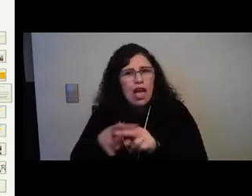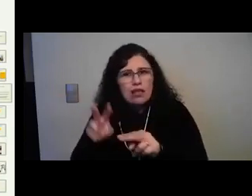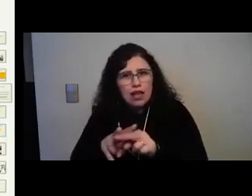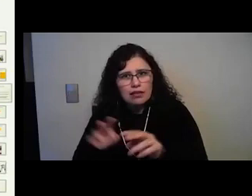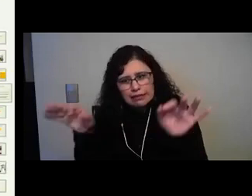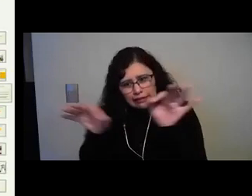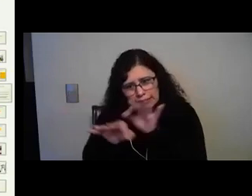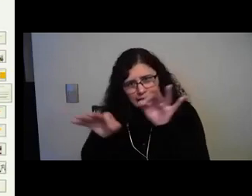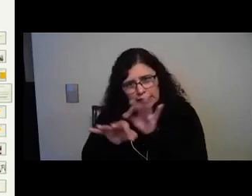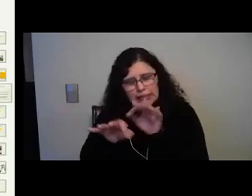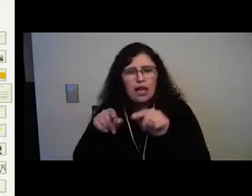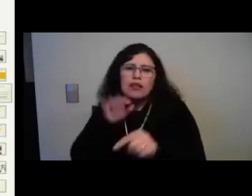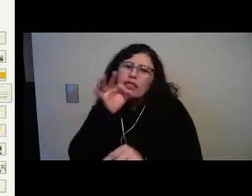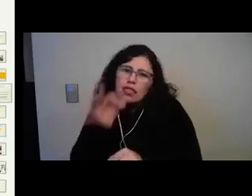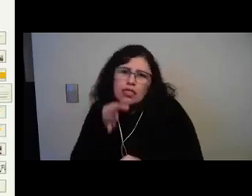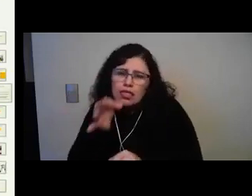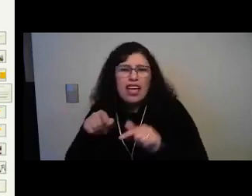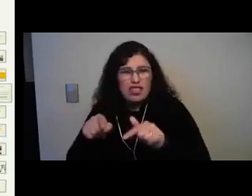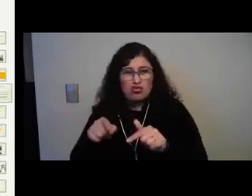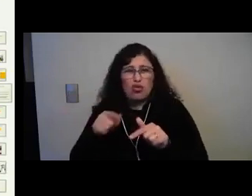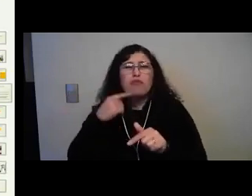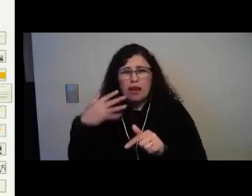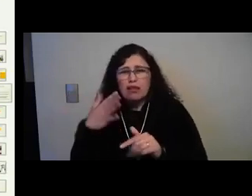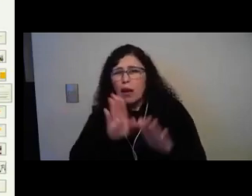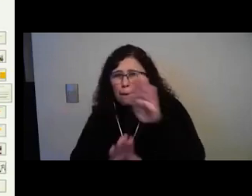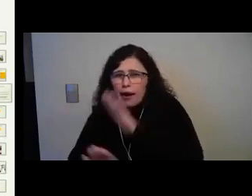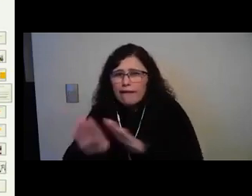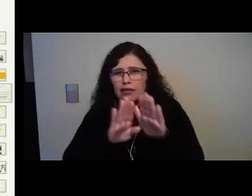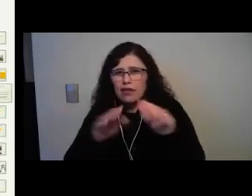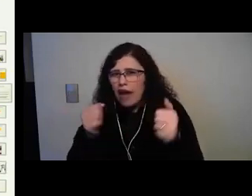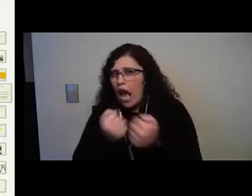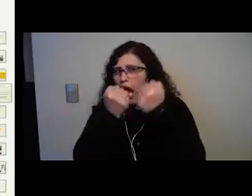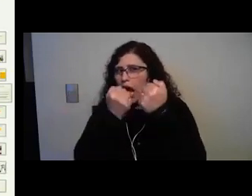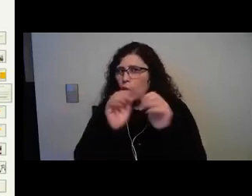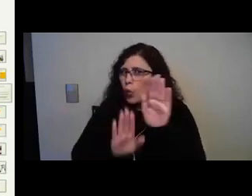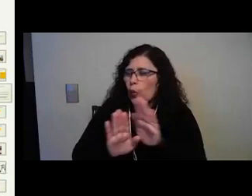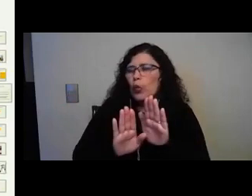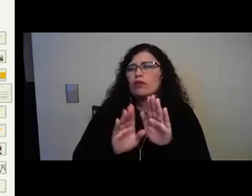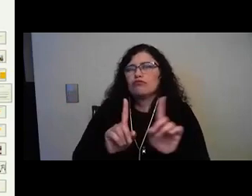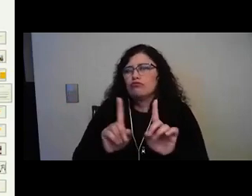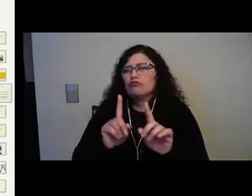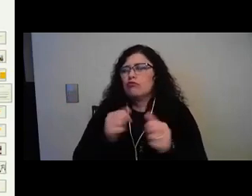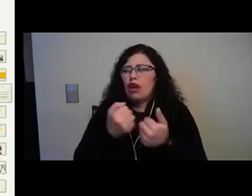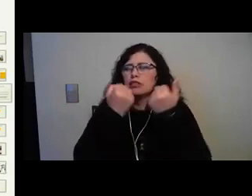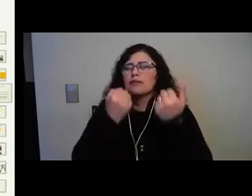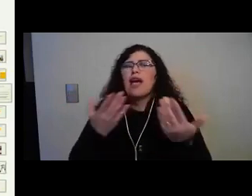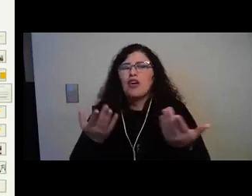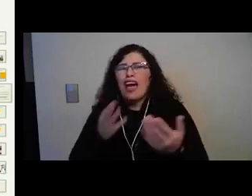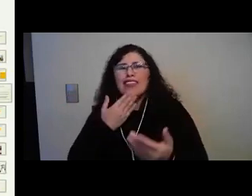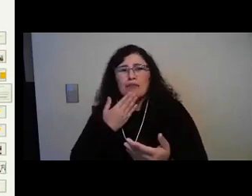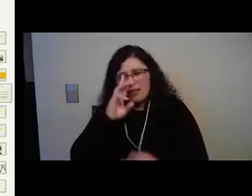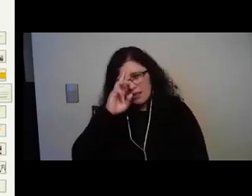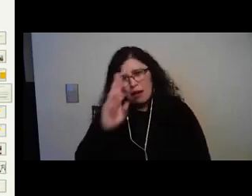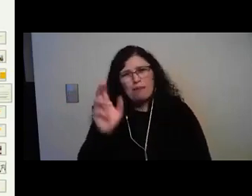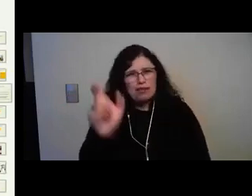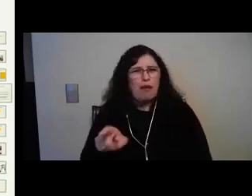¿ya? Y esto tiene que ver con una medida preventiva de accidente y tiene que ver además con un respeto hacia el otro,